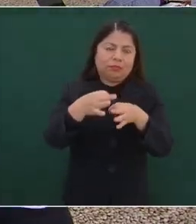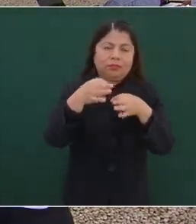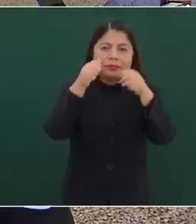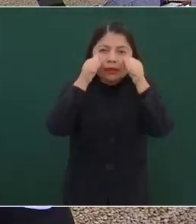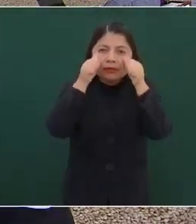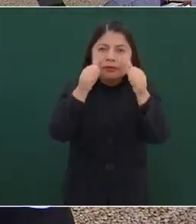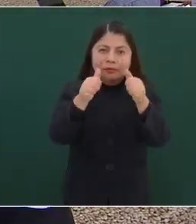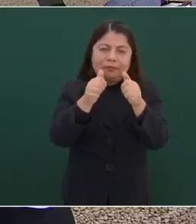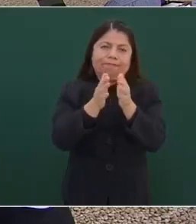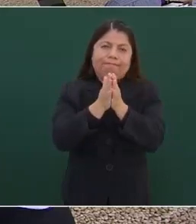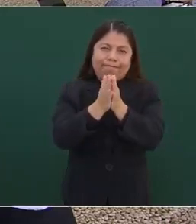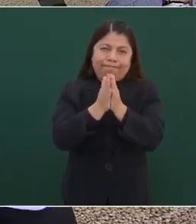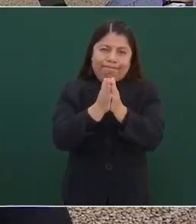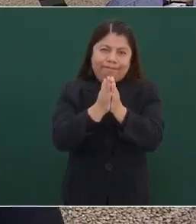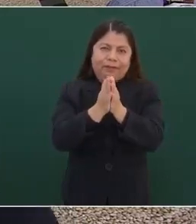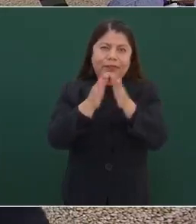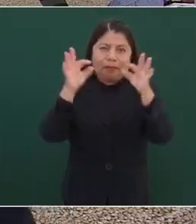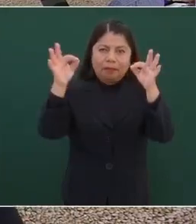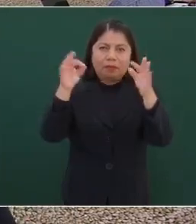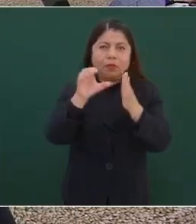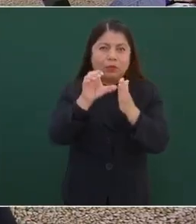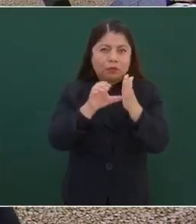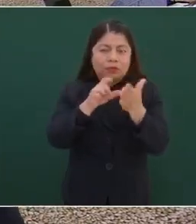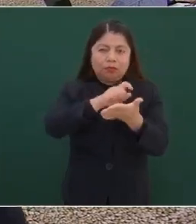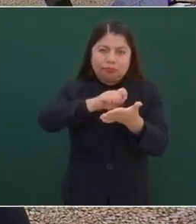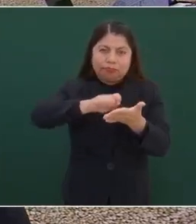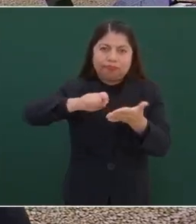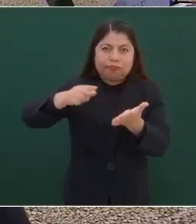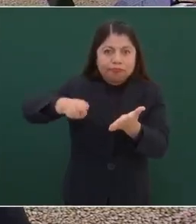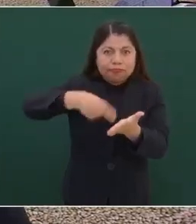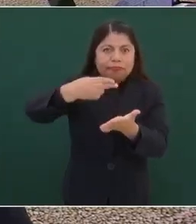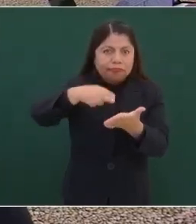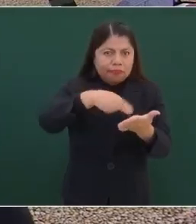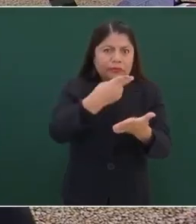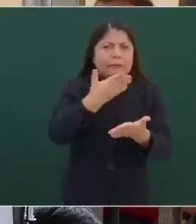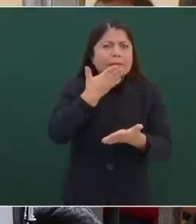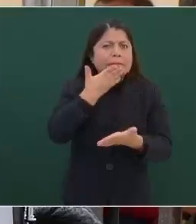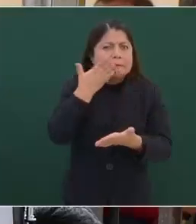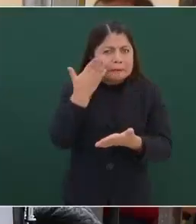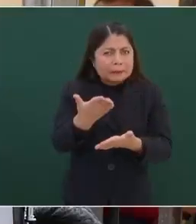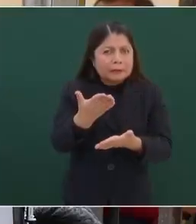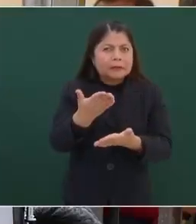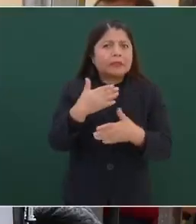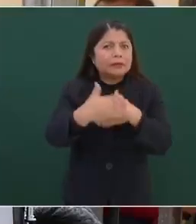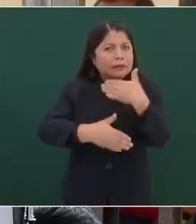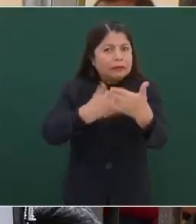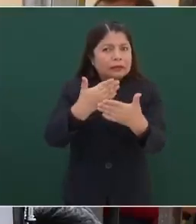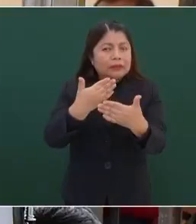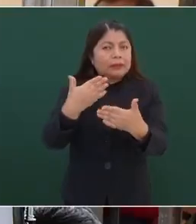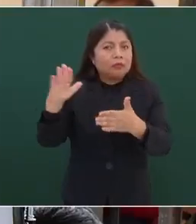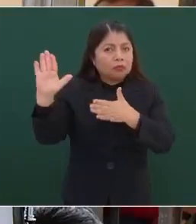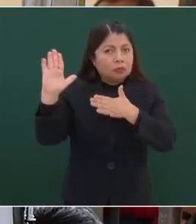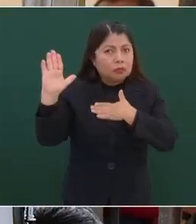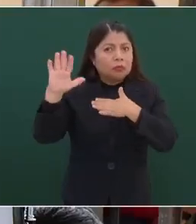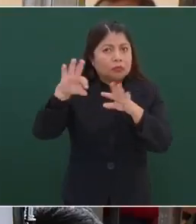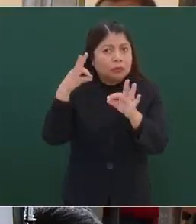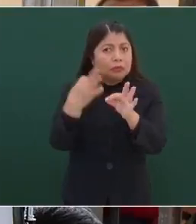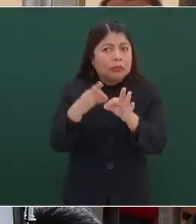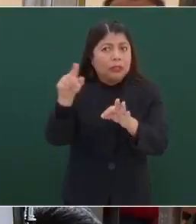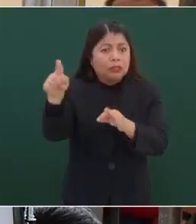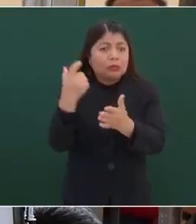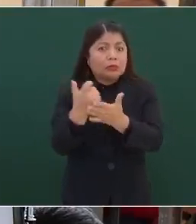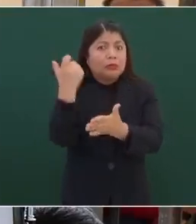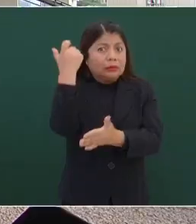atención en quién contratan. Digo, eso está bien, pero que cuiden también que se les pague un trabajo ya realizado,